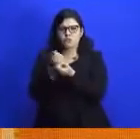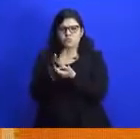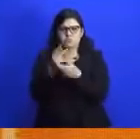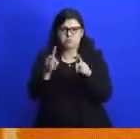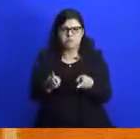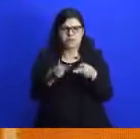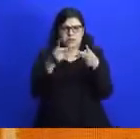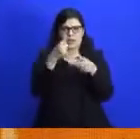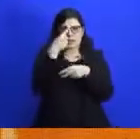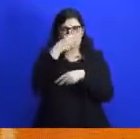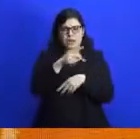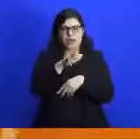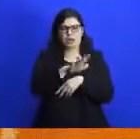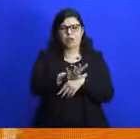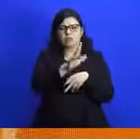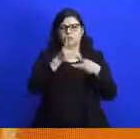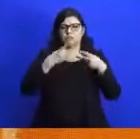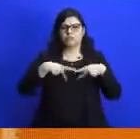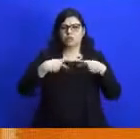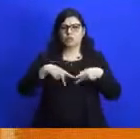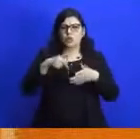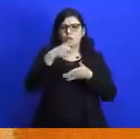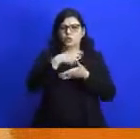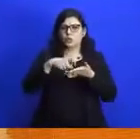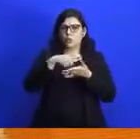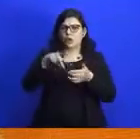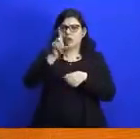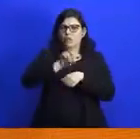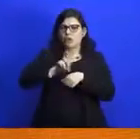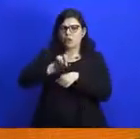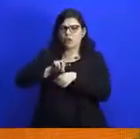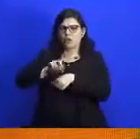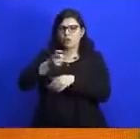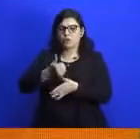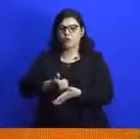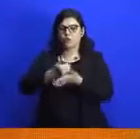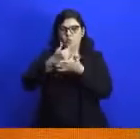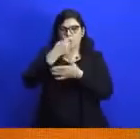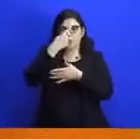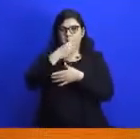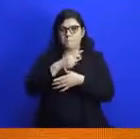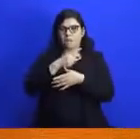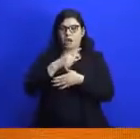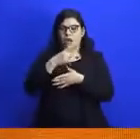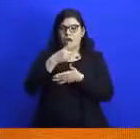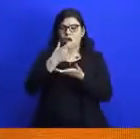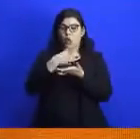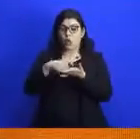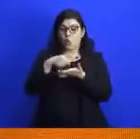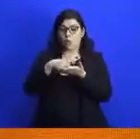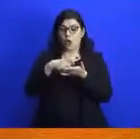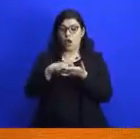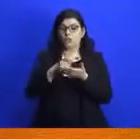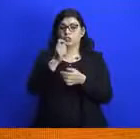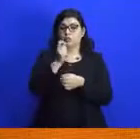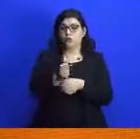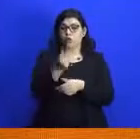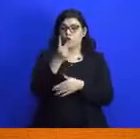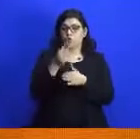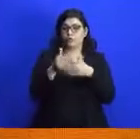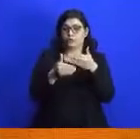diariamente. Esta escala nos ha permitido utilizar nuestro poder de compra como una herramienta de desarrollo en dos